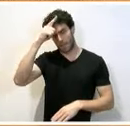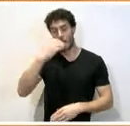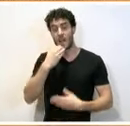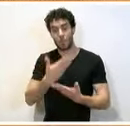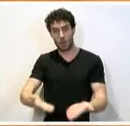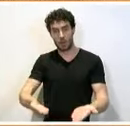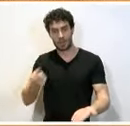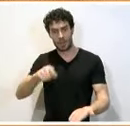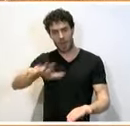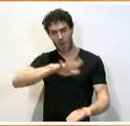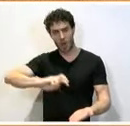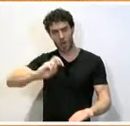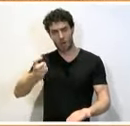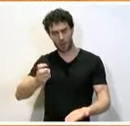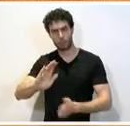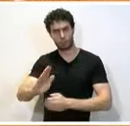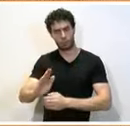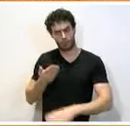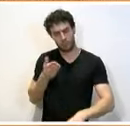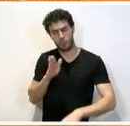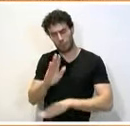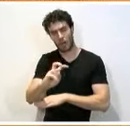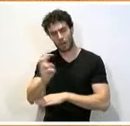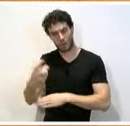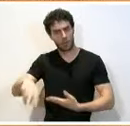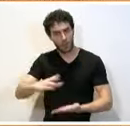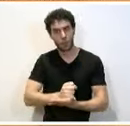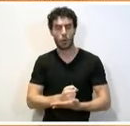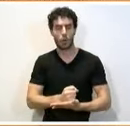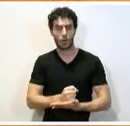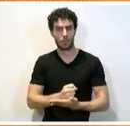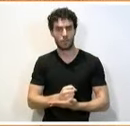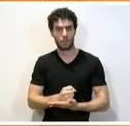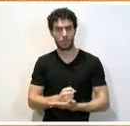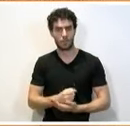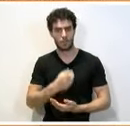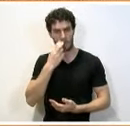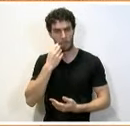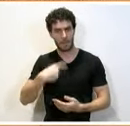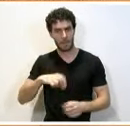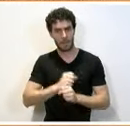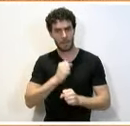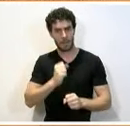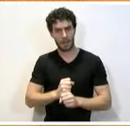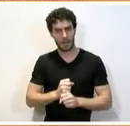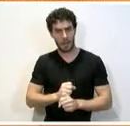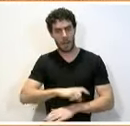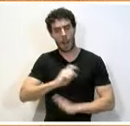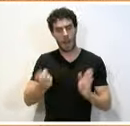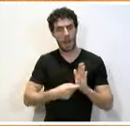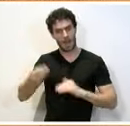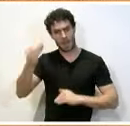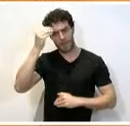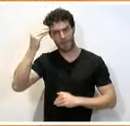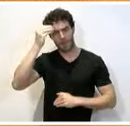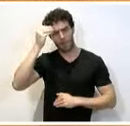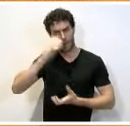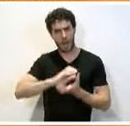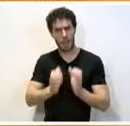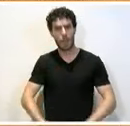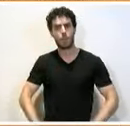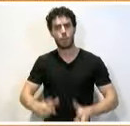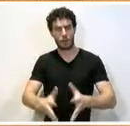pueden representar a todos de una forma menos dramática. Bueno, pues hemos trabajado ya en identificar el lieu de mémoire. La Ley de Memoria Democrática es muy amplia y vamos a empezar